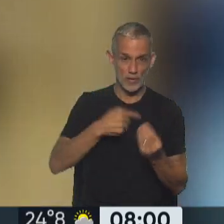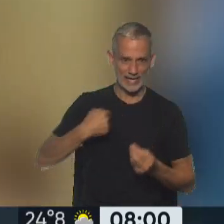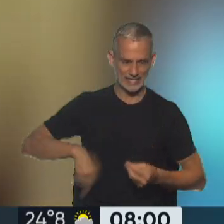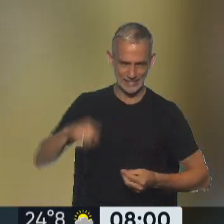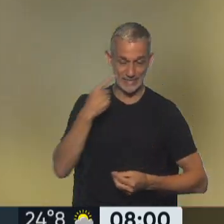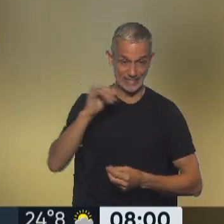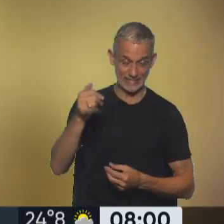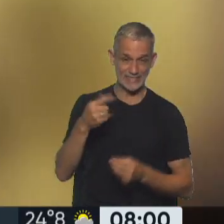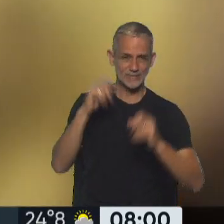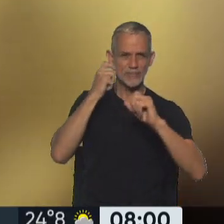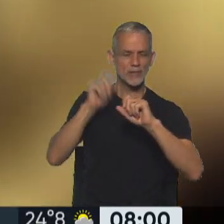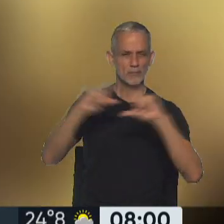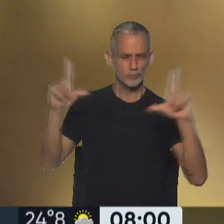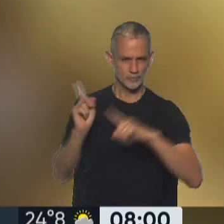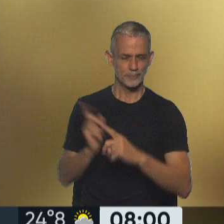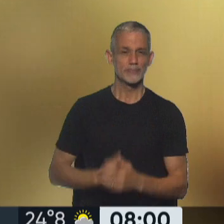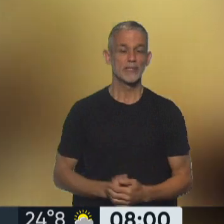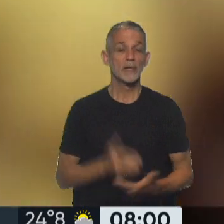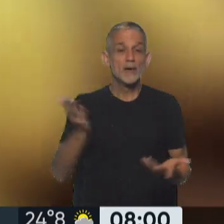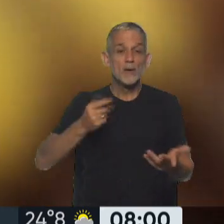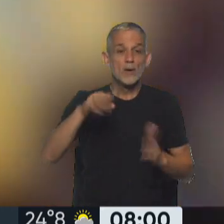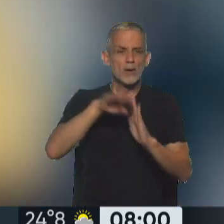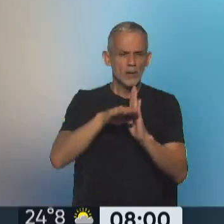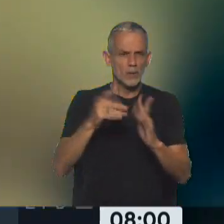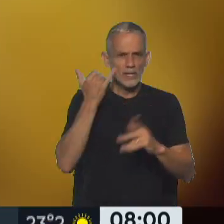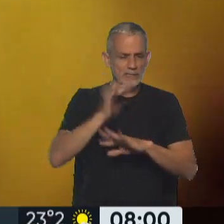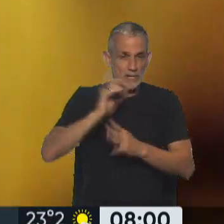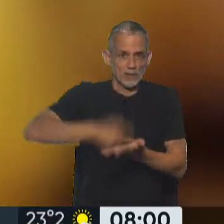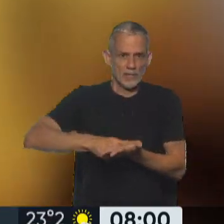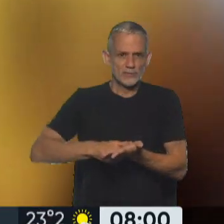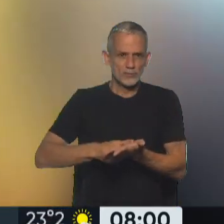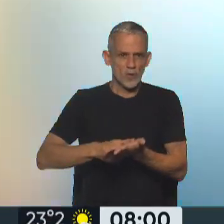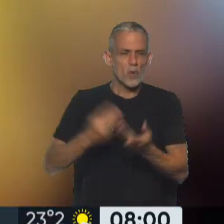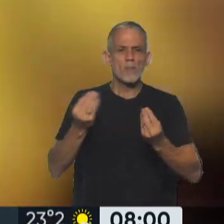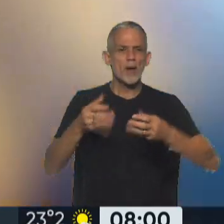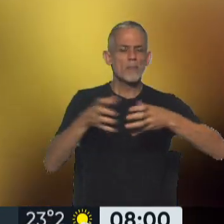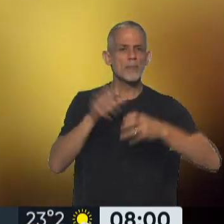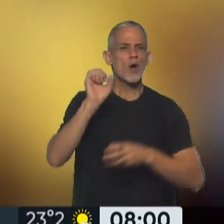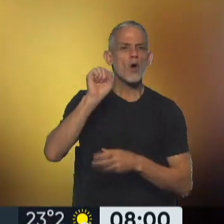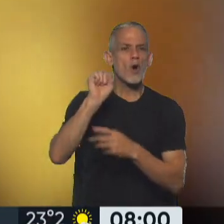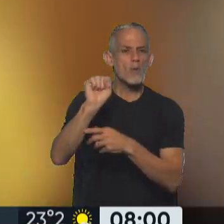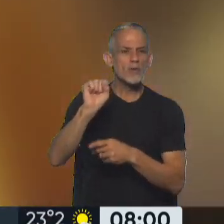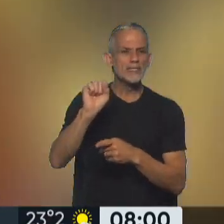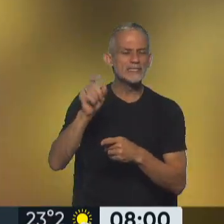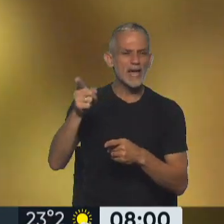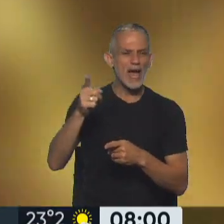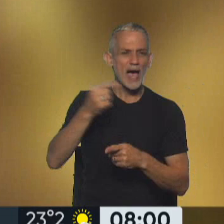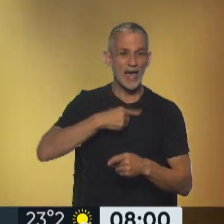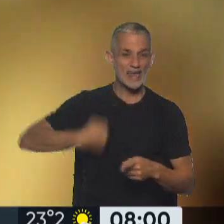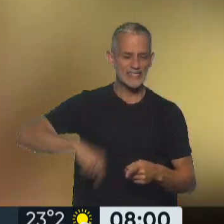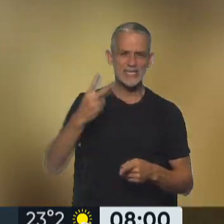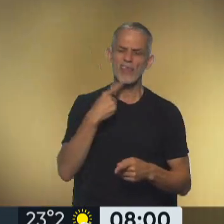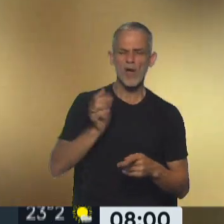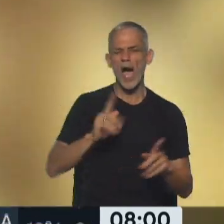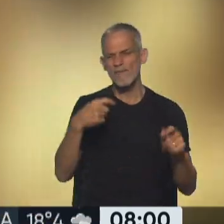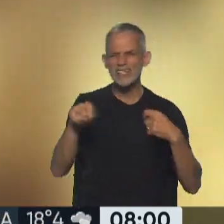Sí así es Tenemos que hablar primero de una medida que se acaba de tomar por qué Porque el partido comunista hace dos meses viene hablando de